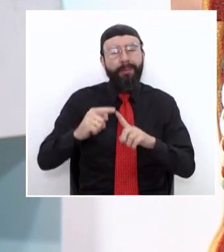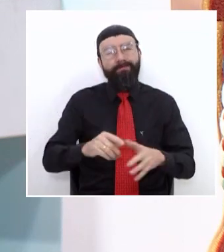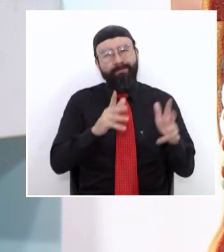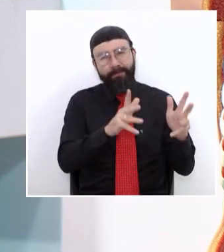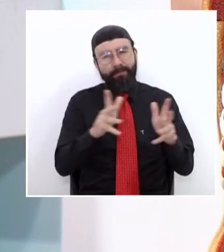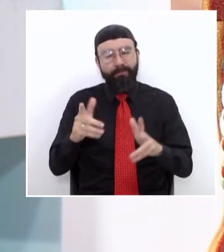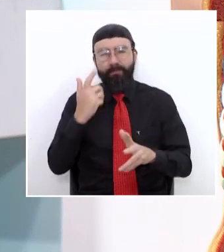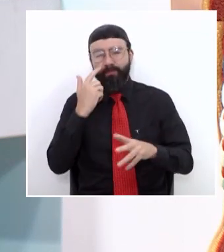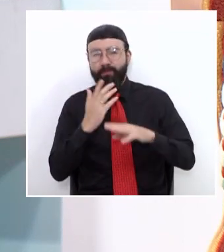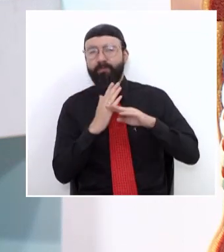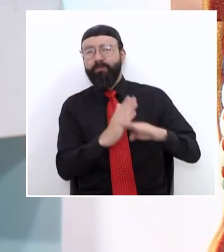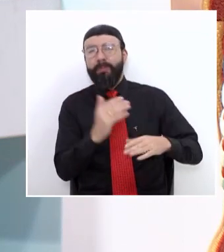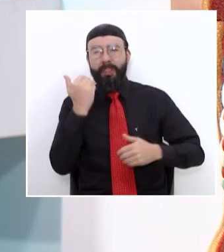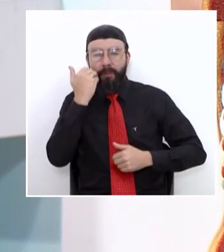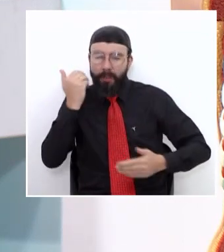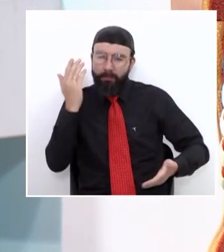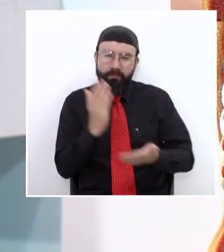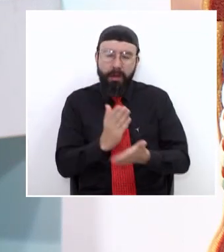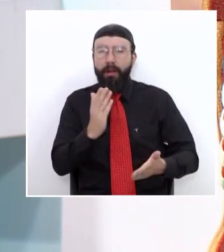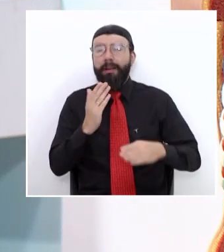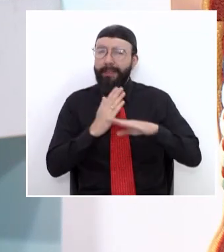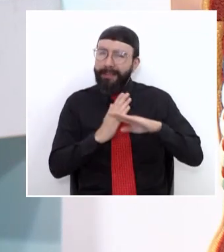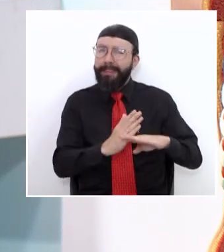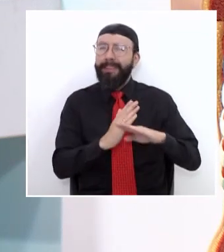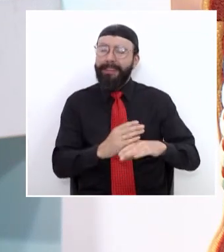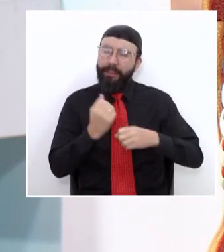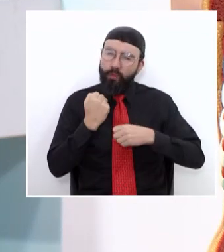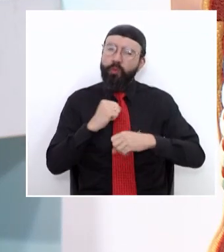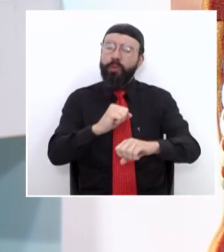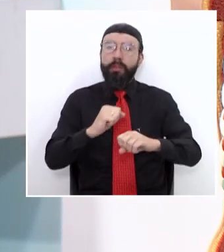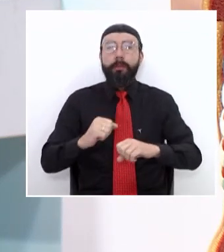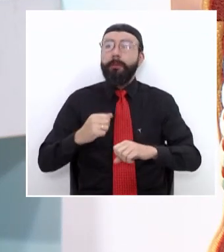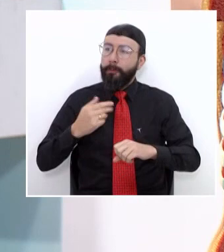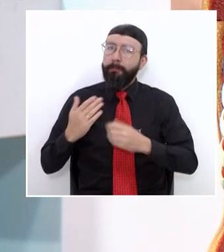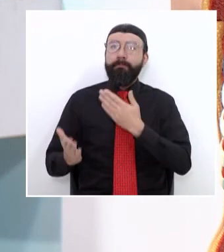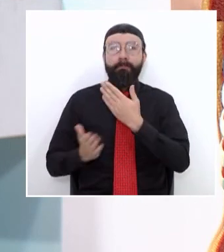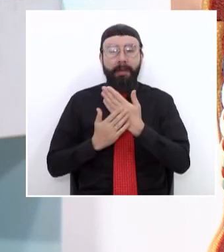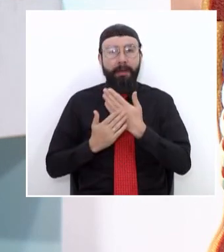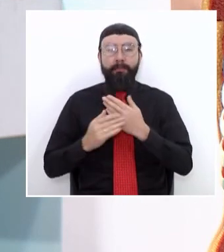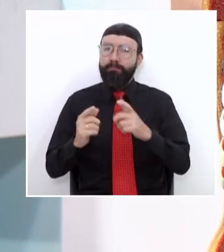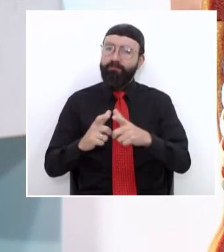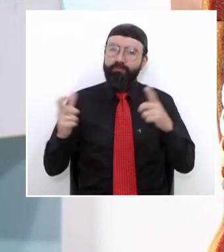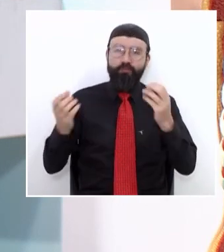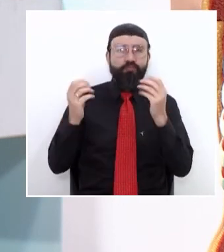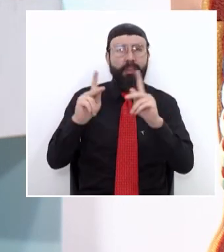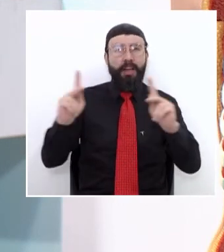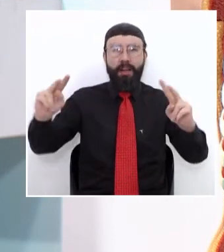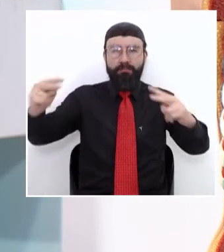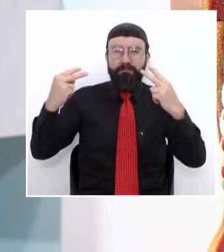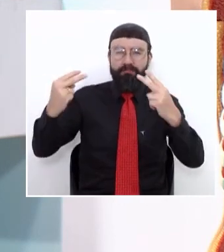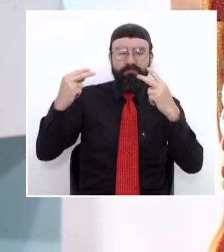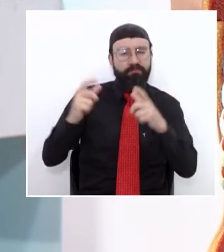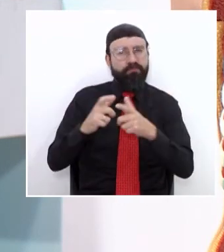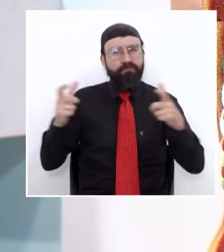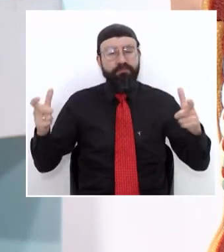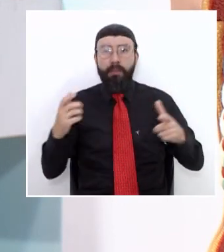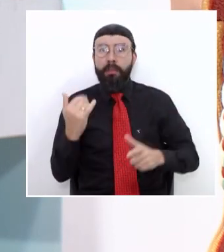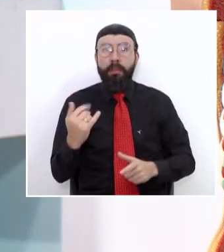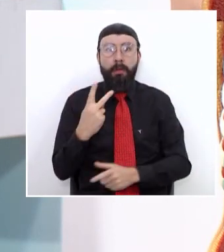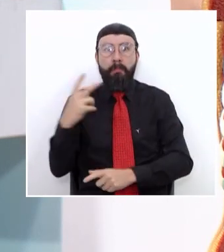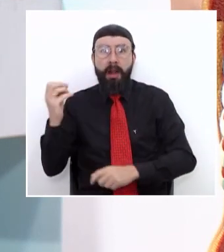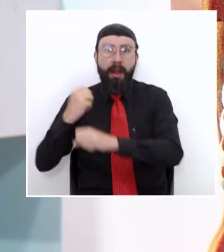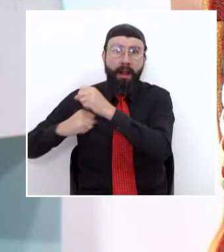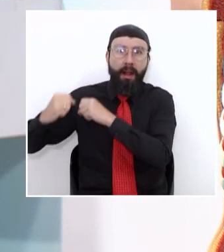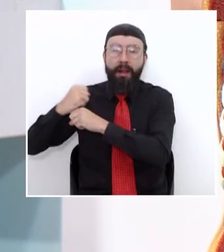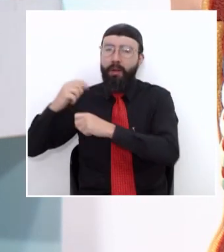prevención. Y yo creo que eso es lo que más nos ha permitido tener tanto rating y estar 20 años al